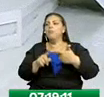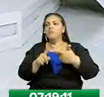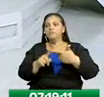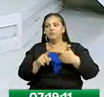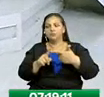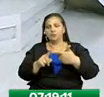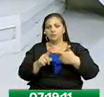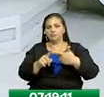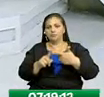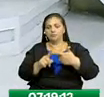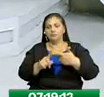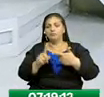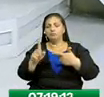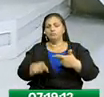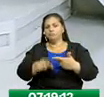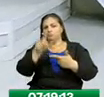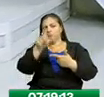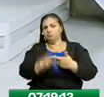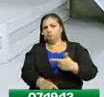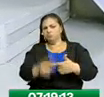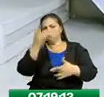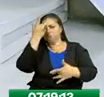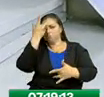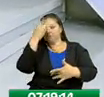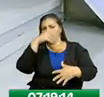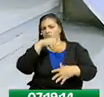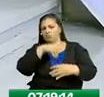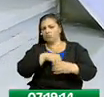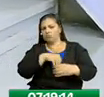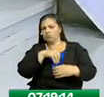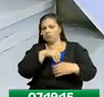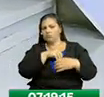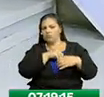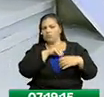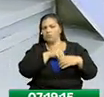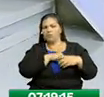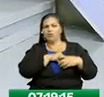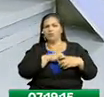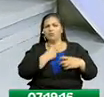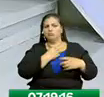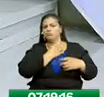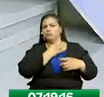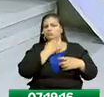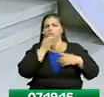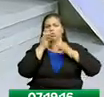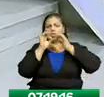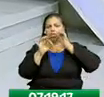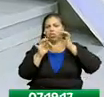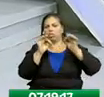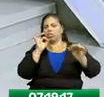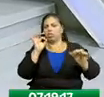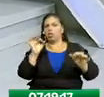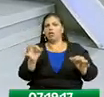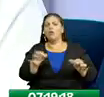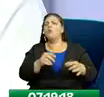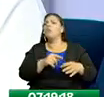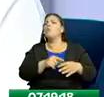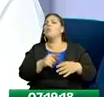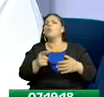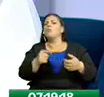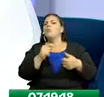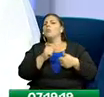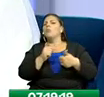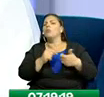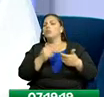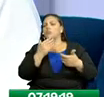medidas preventivas que podemos tomar para evitar caer en algún cuadro de afección respiratoria. Bueno, la